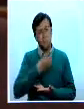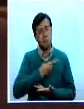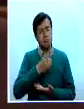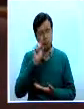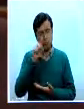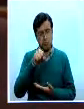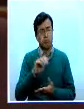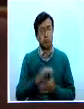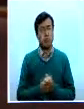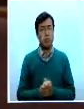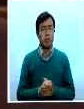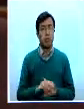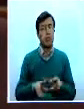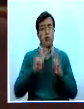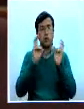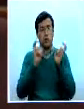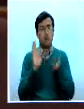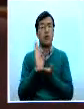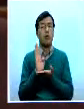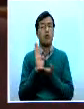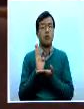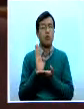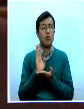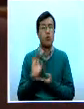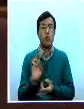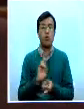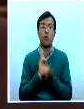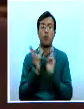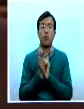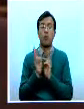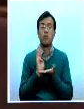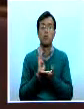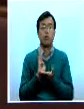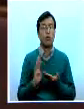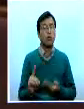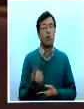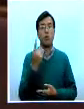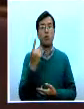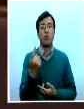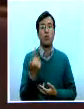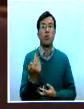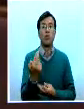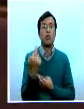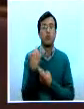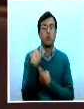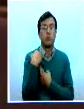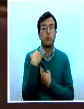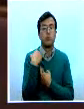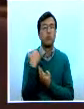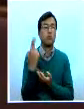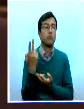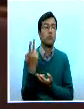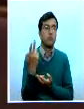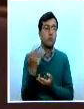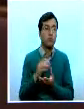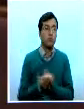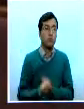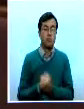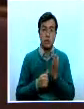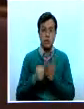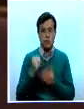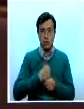corresponden pero ese ámbito el de la seguridad social las reformas de la seguridad social no son o no está el